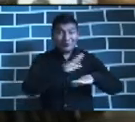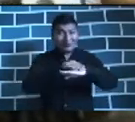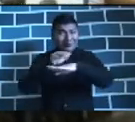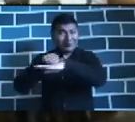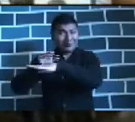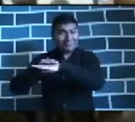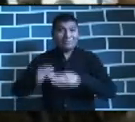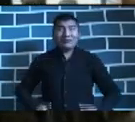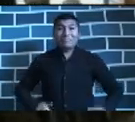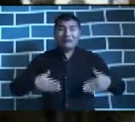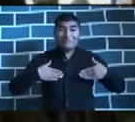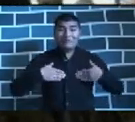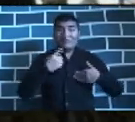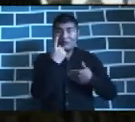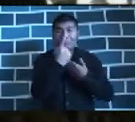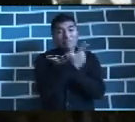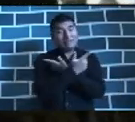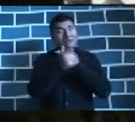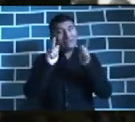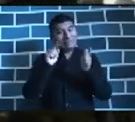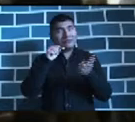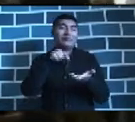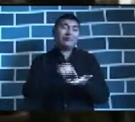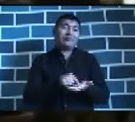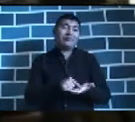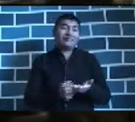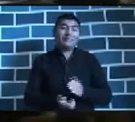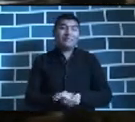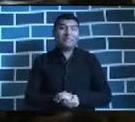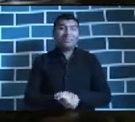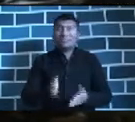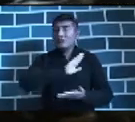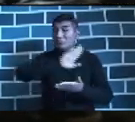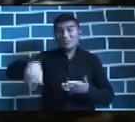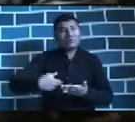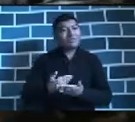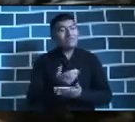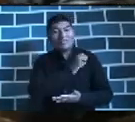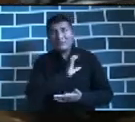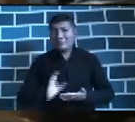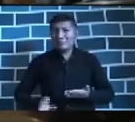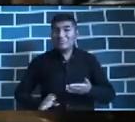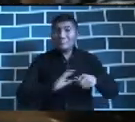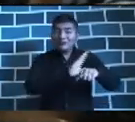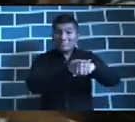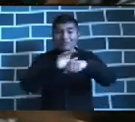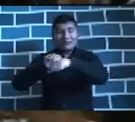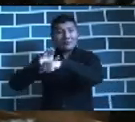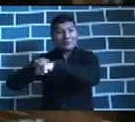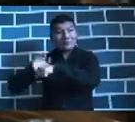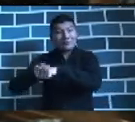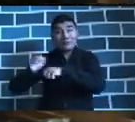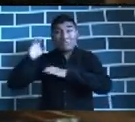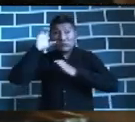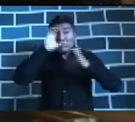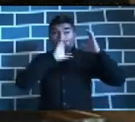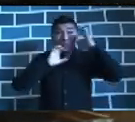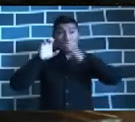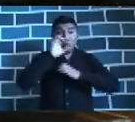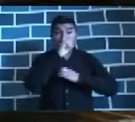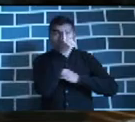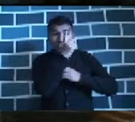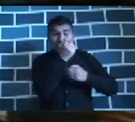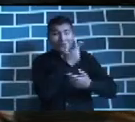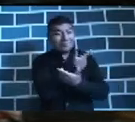una libertad así todo cristiano está llamado a buscar una